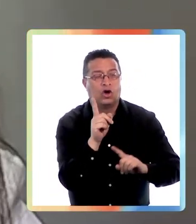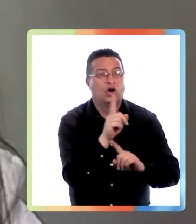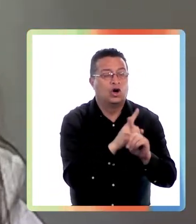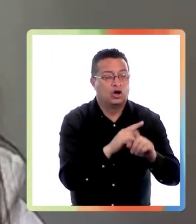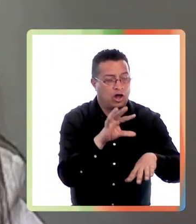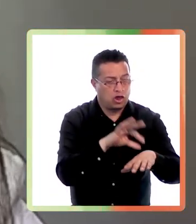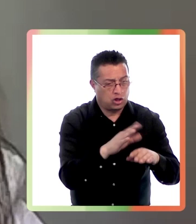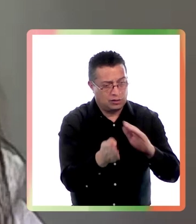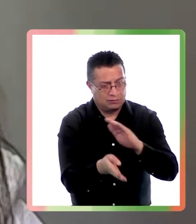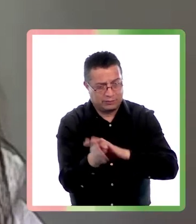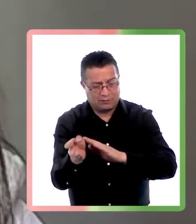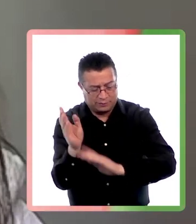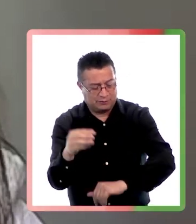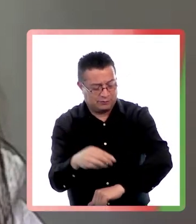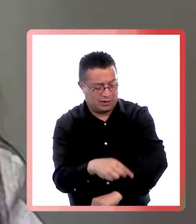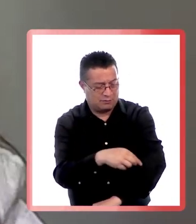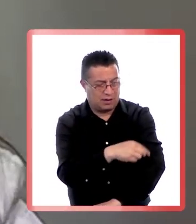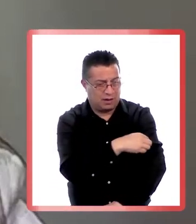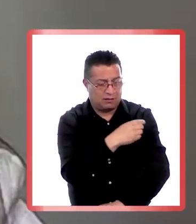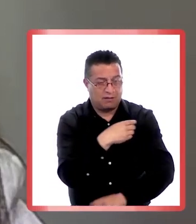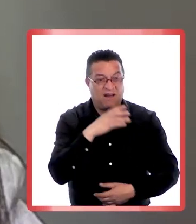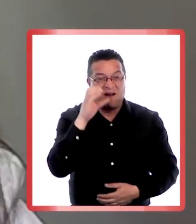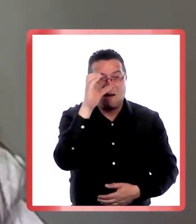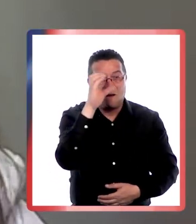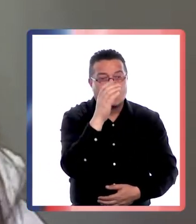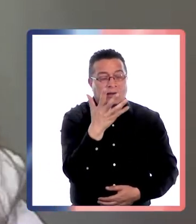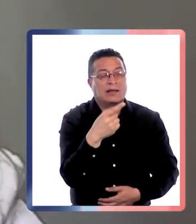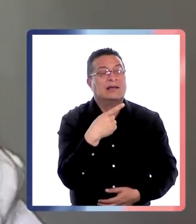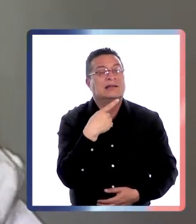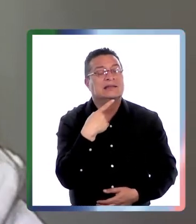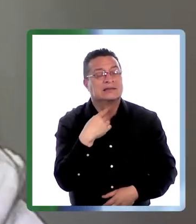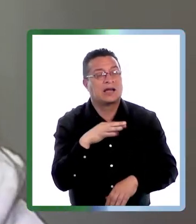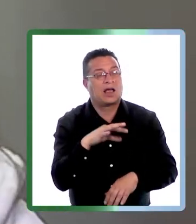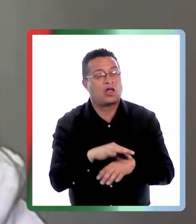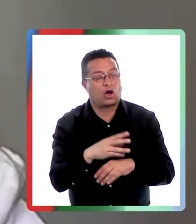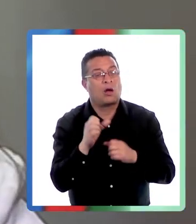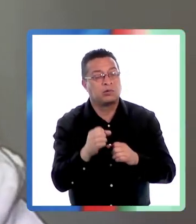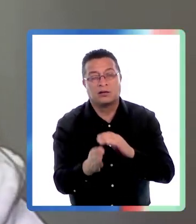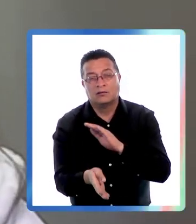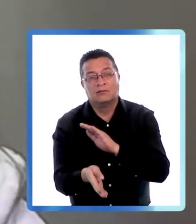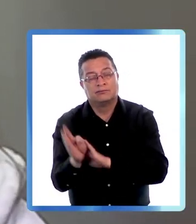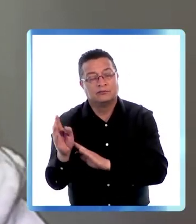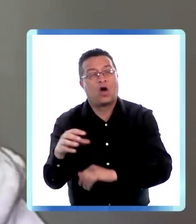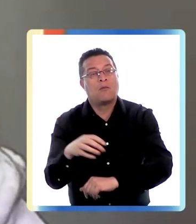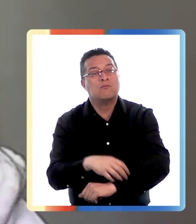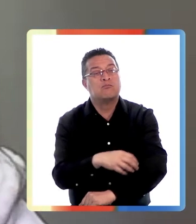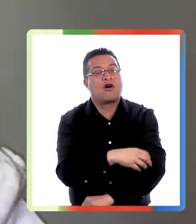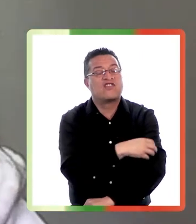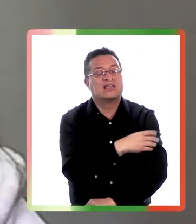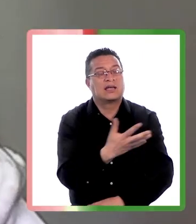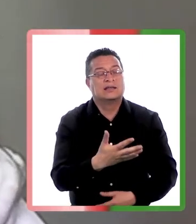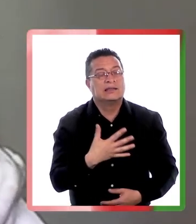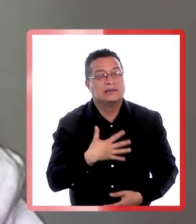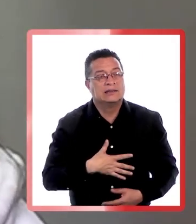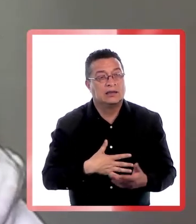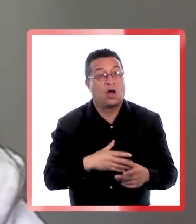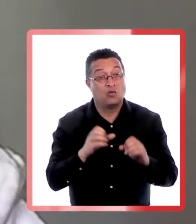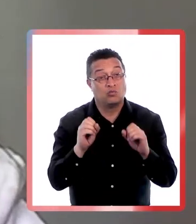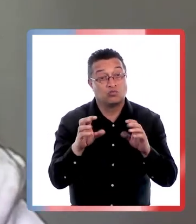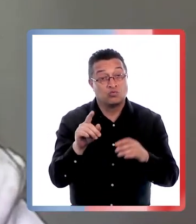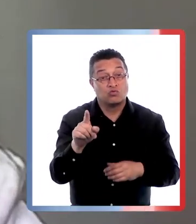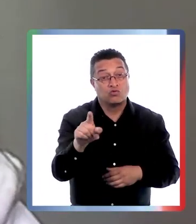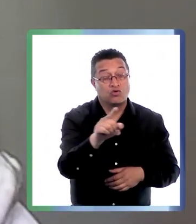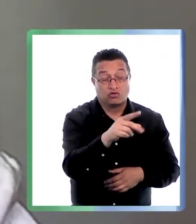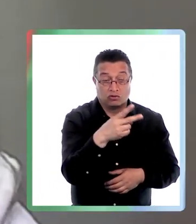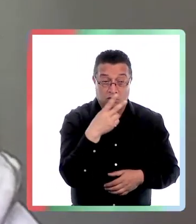eso es buscar quién le interesa a los doctores para poder irse a provincia. Probablemente muchos